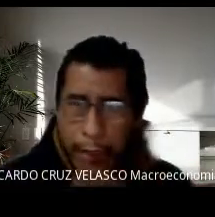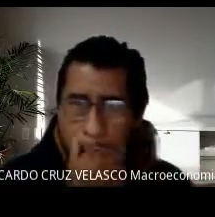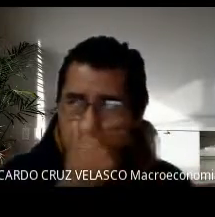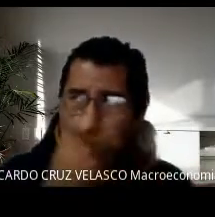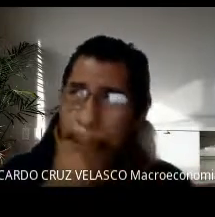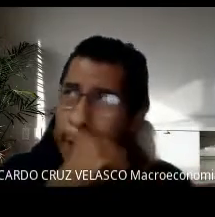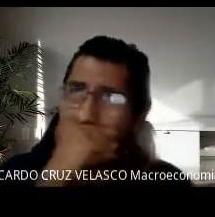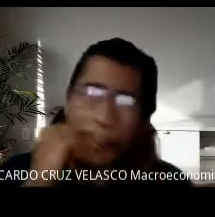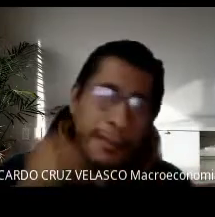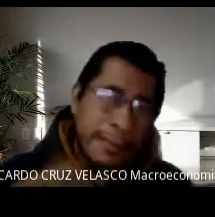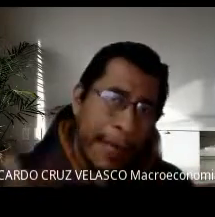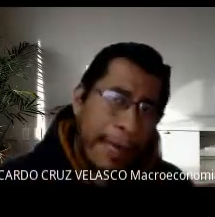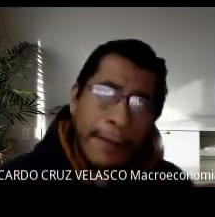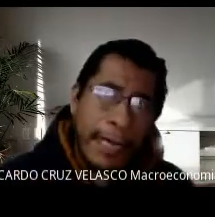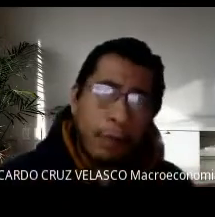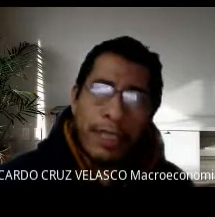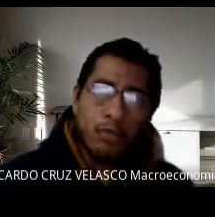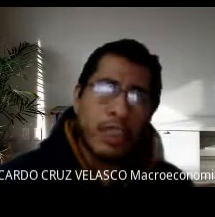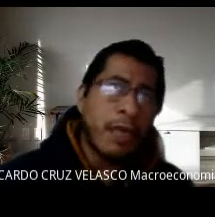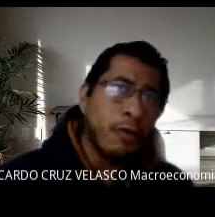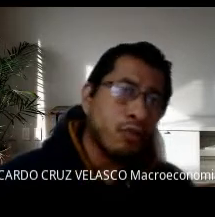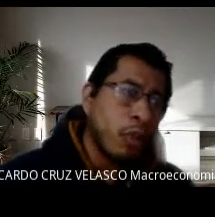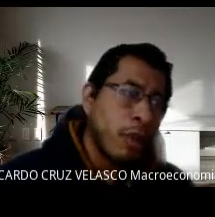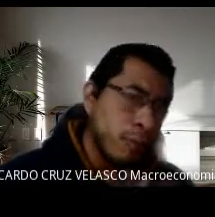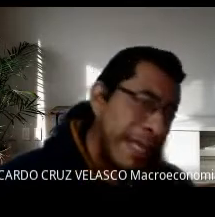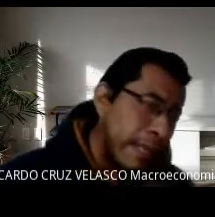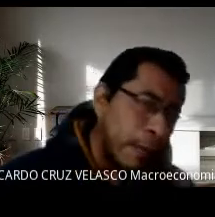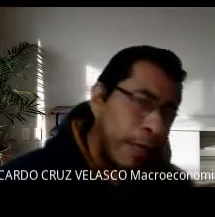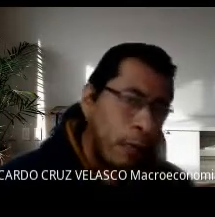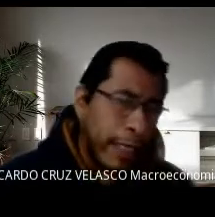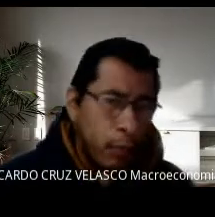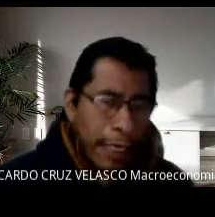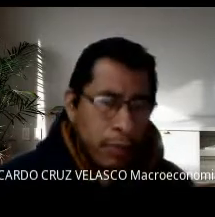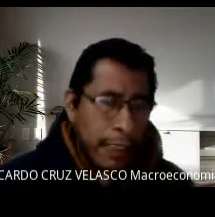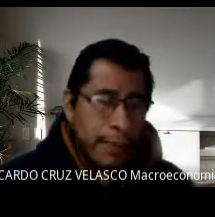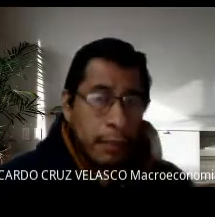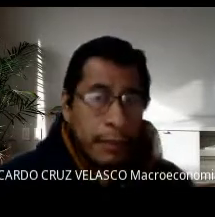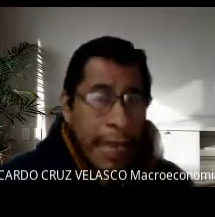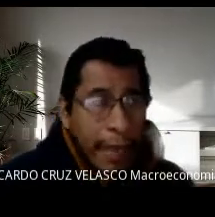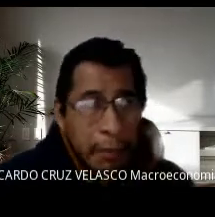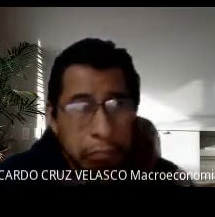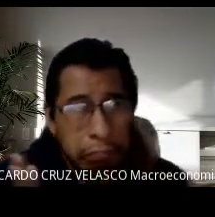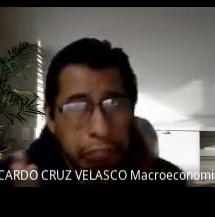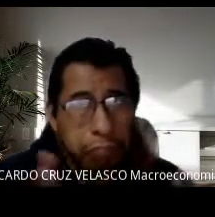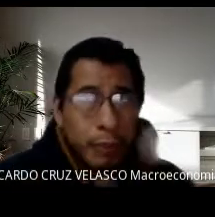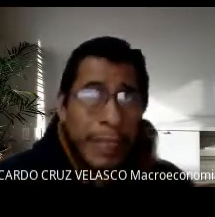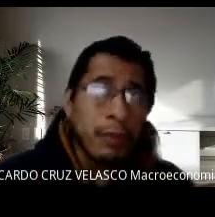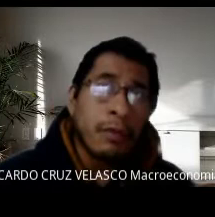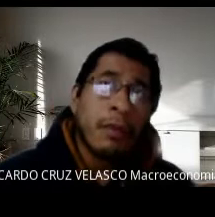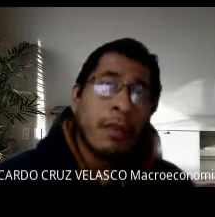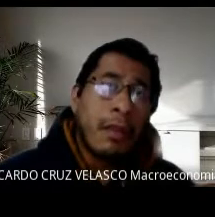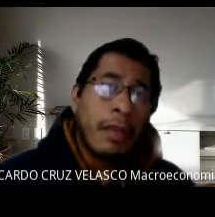convertir en Venezuela, se va a acabar el ahorro de tus hijos, nos van a devaluar igual que con Carlos Salinas de Gortari, pues